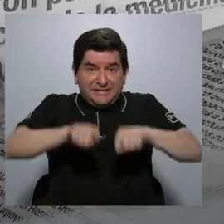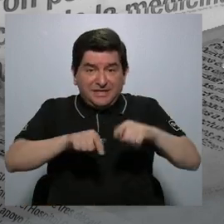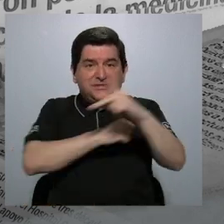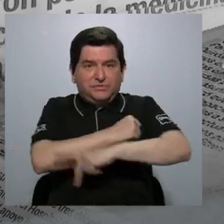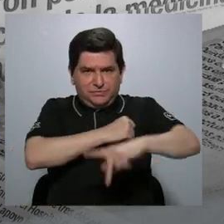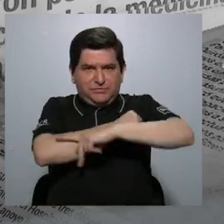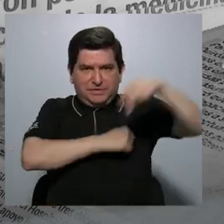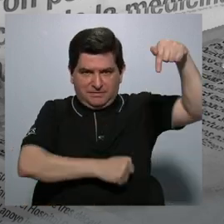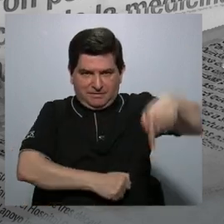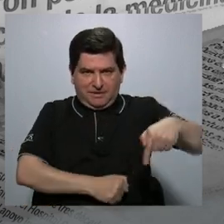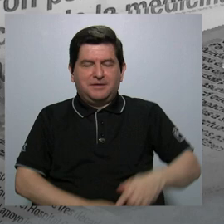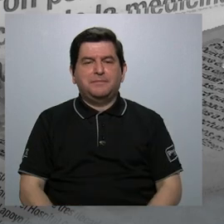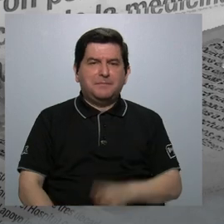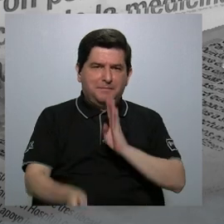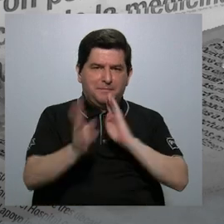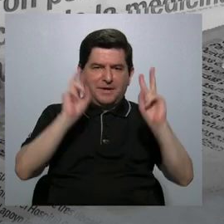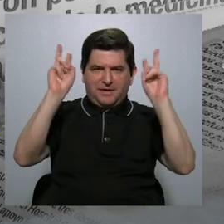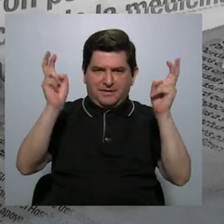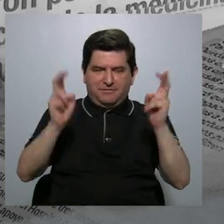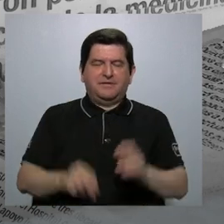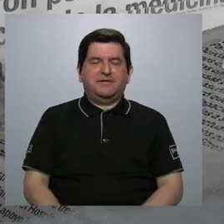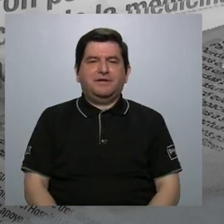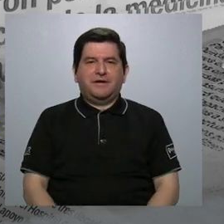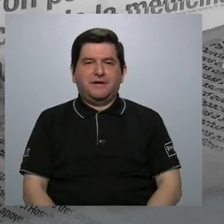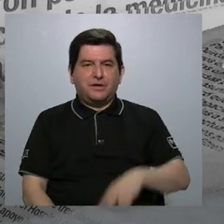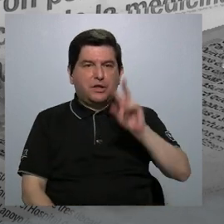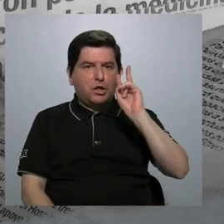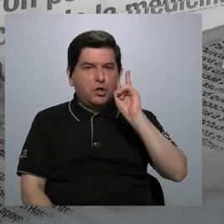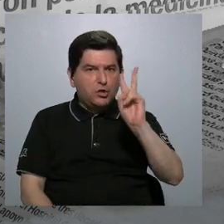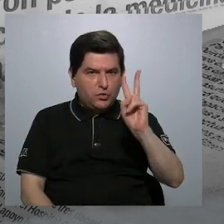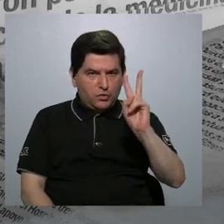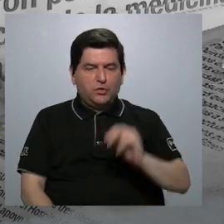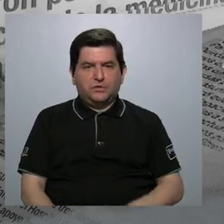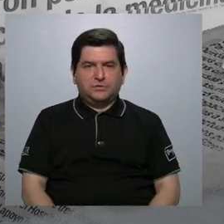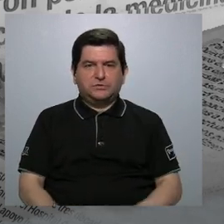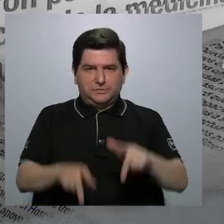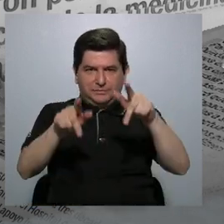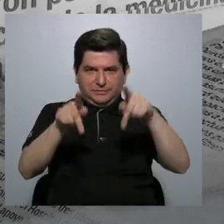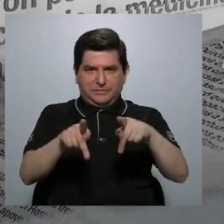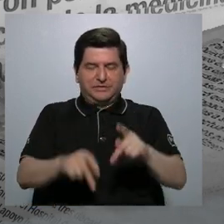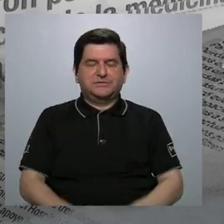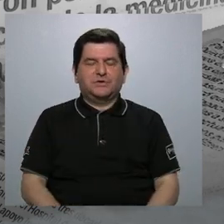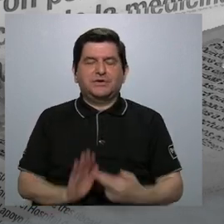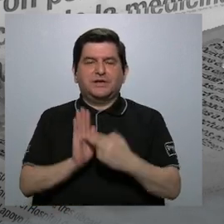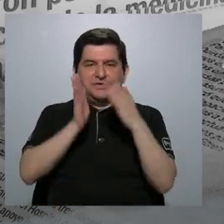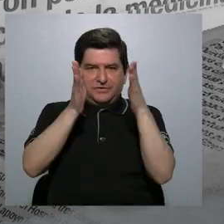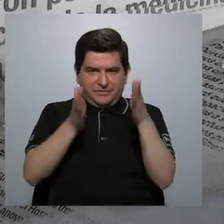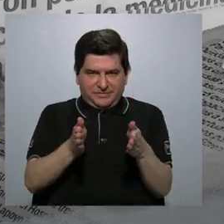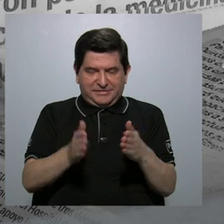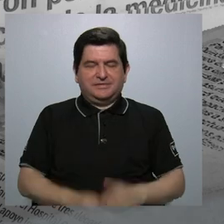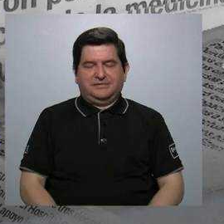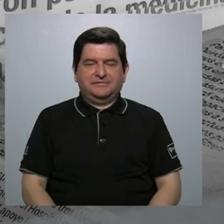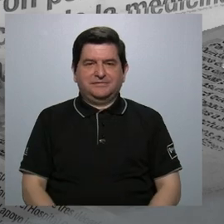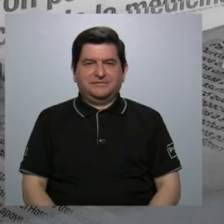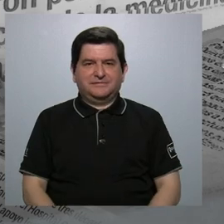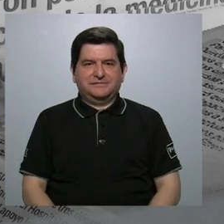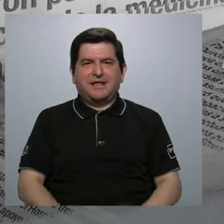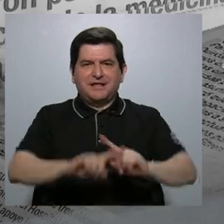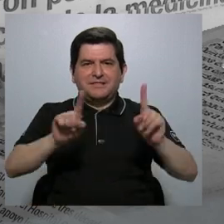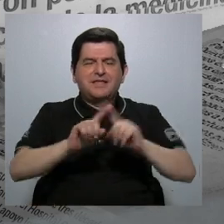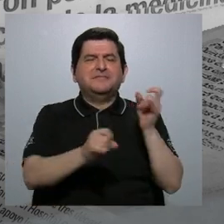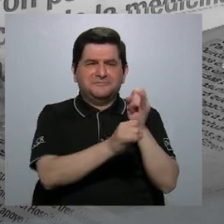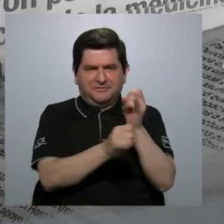nuestro país. Para hablar de este tema tenemos a dos de representantes de